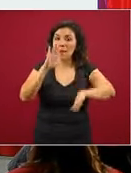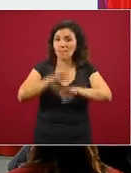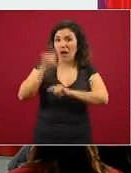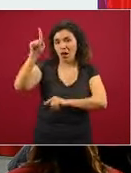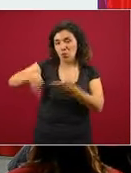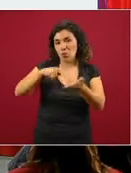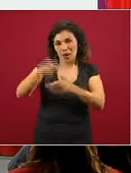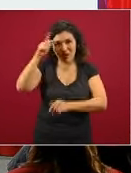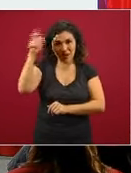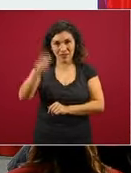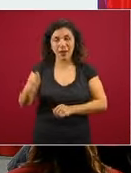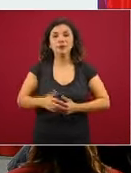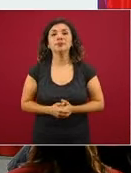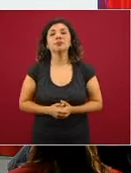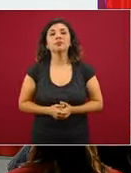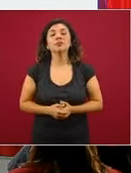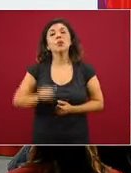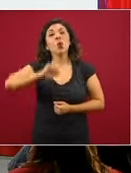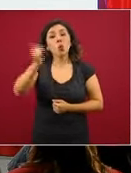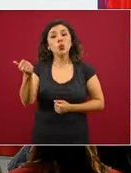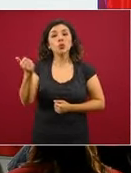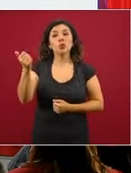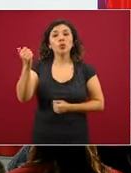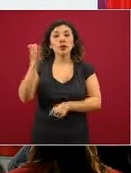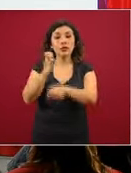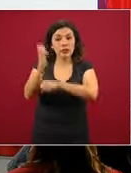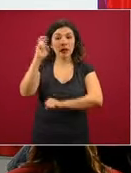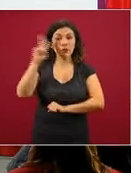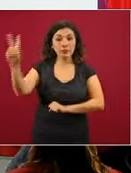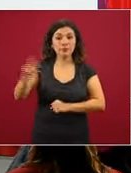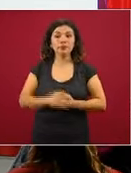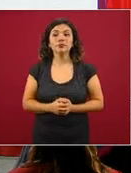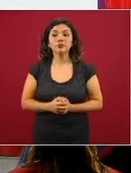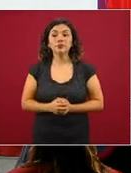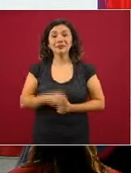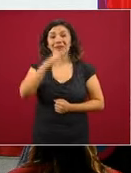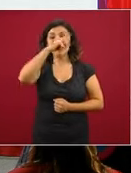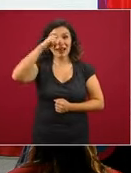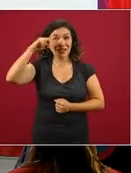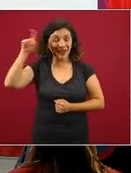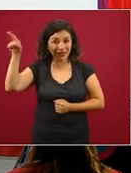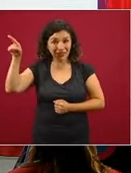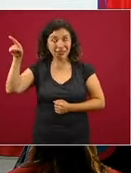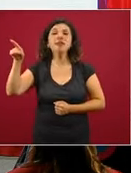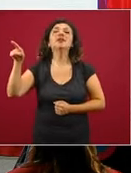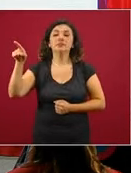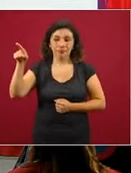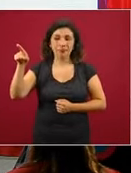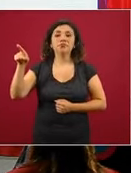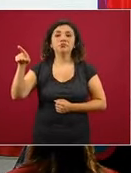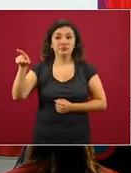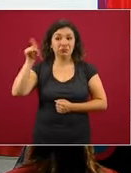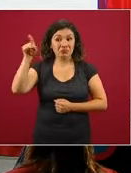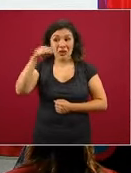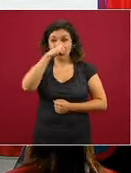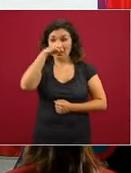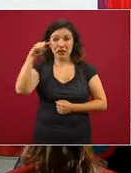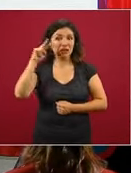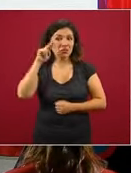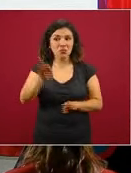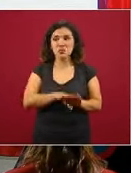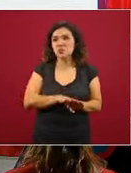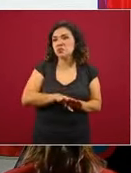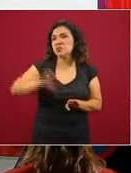Hidalgo. Veamos el siguiente estado, Nayarit. Nayarit prácticamente con un